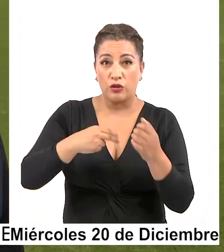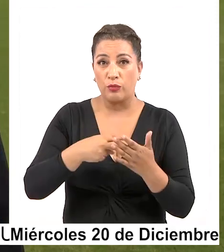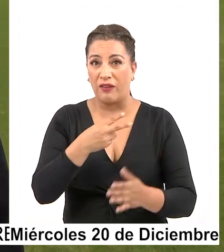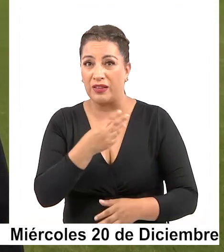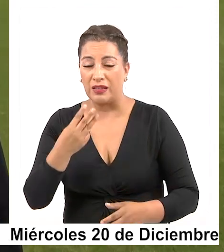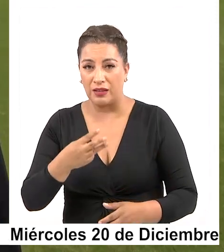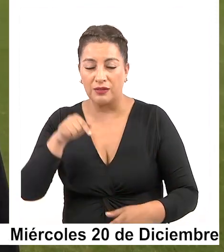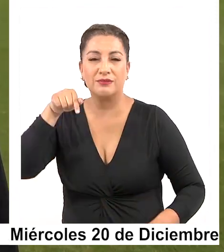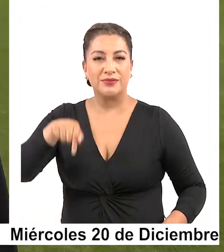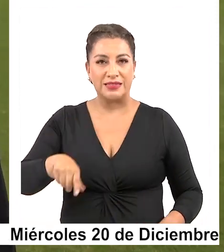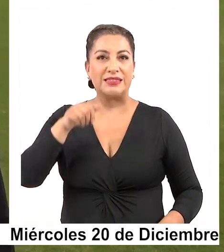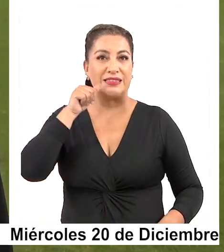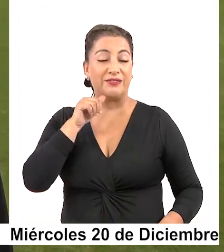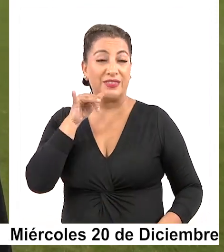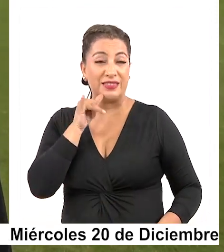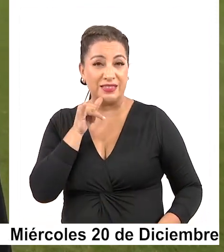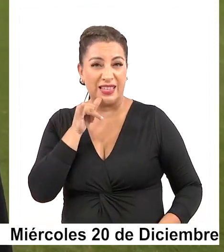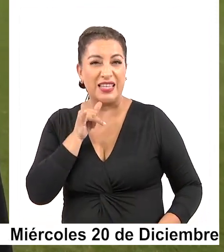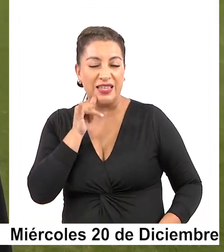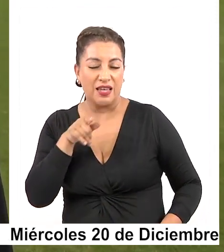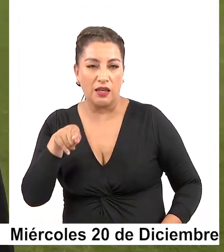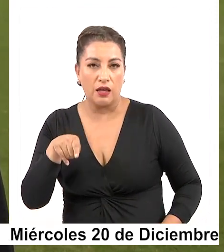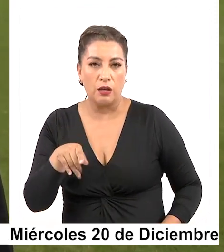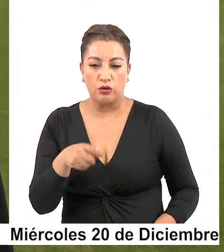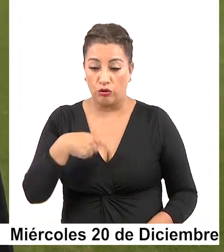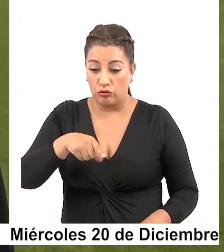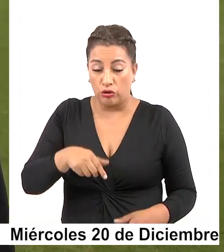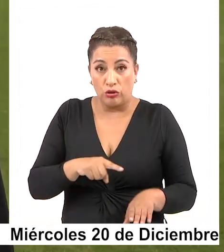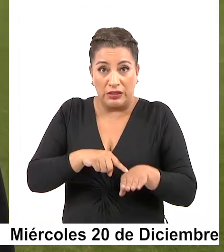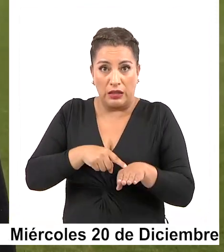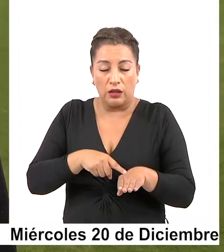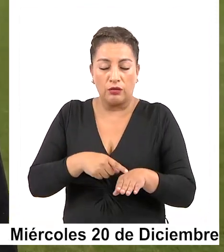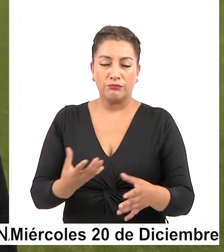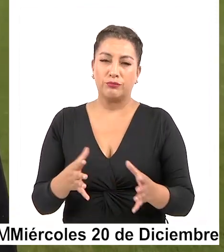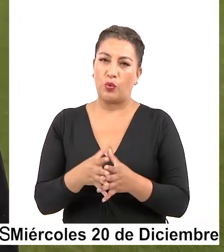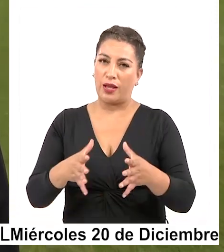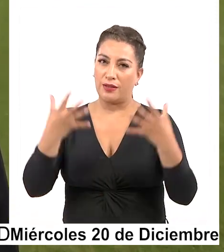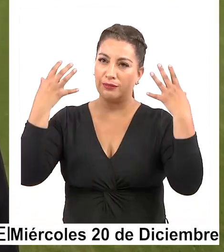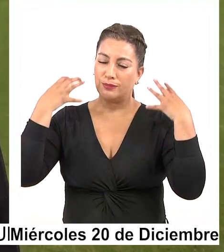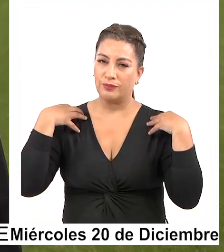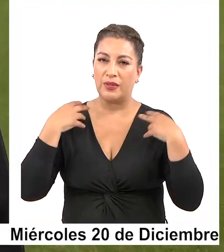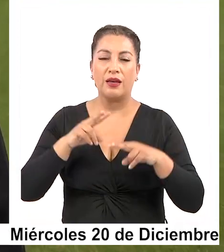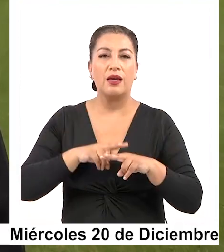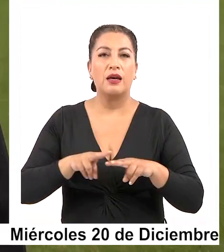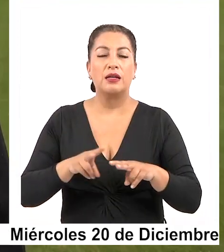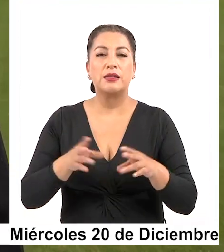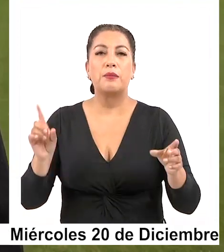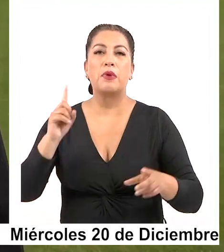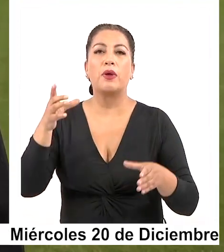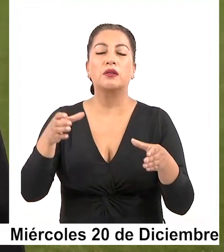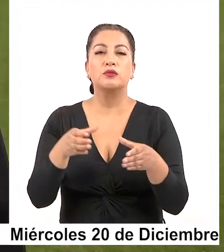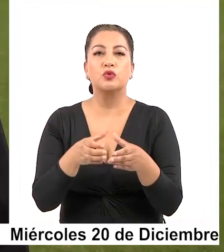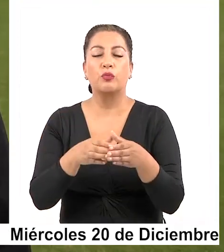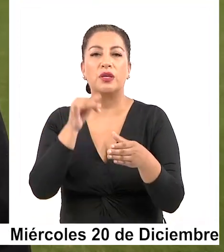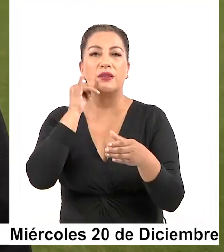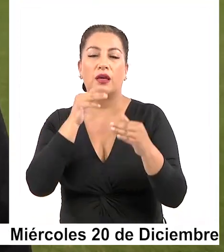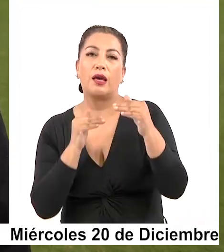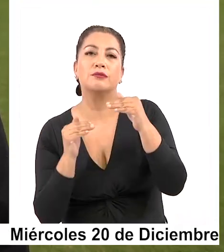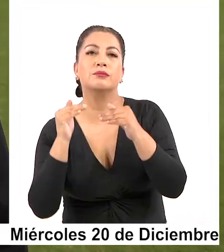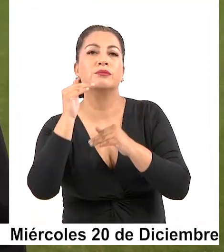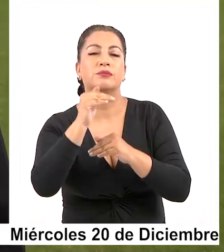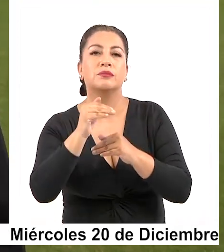2023. Entonces tenemos una gran responsabilidad. Queremos consolidar el equipo en Primera División, queremos hacer un